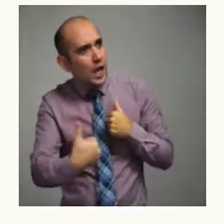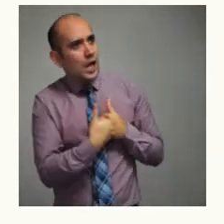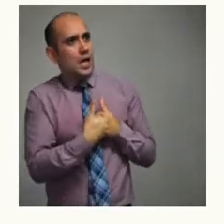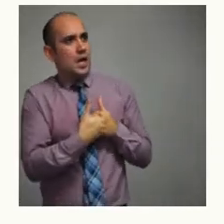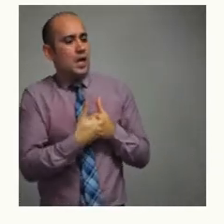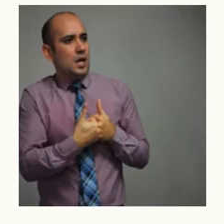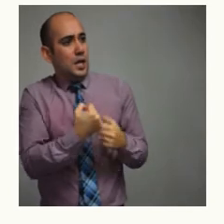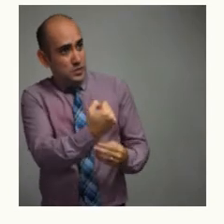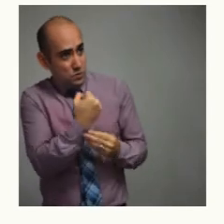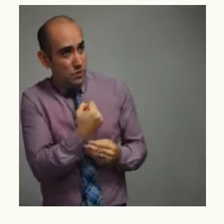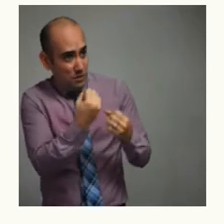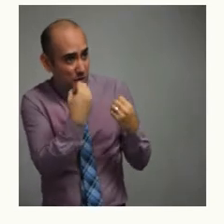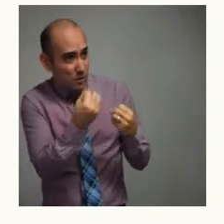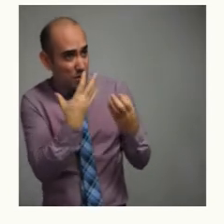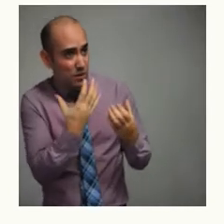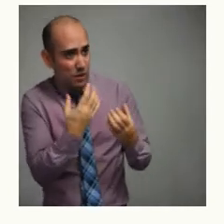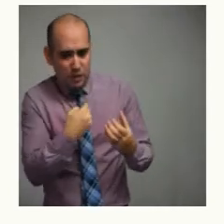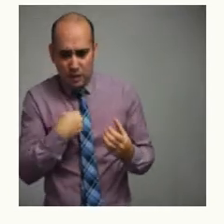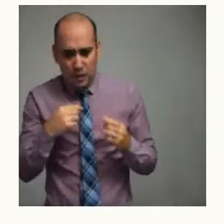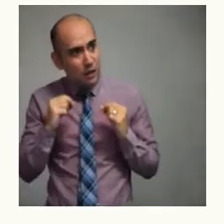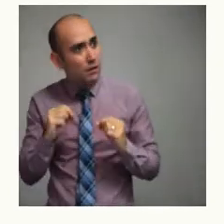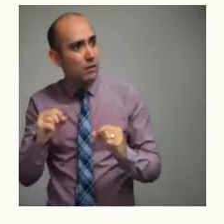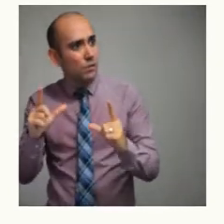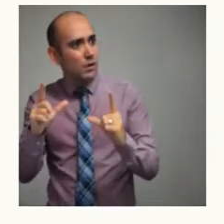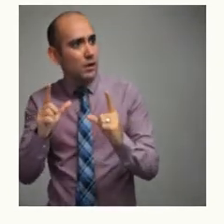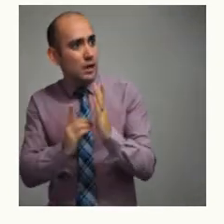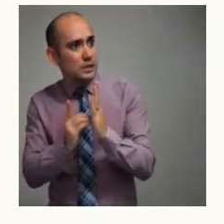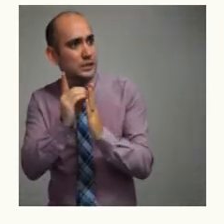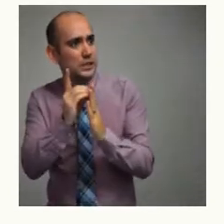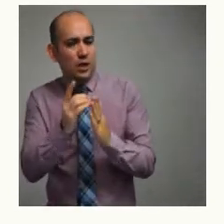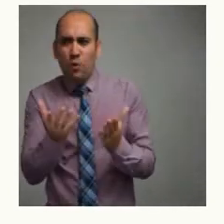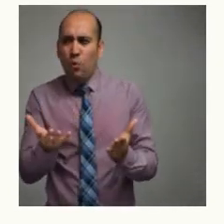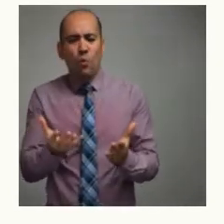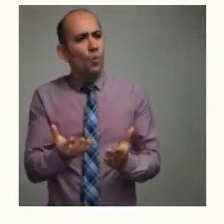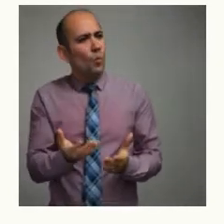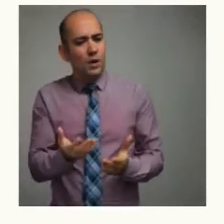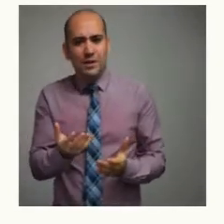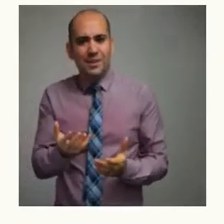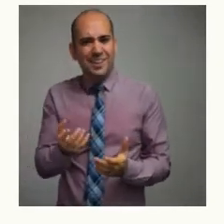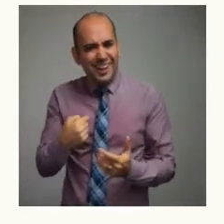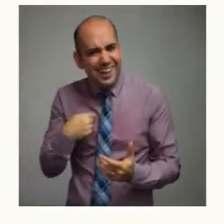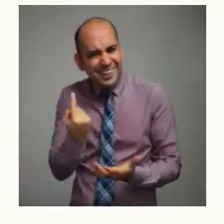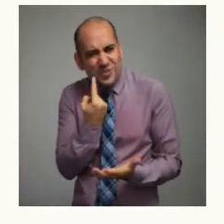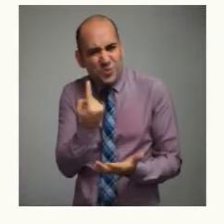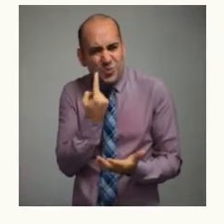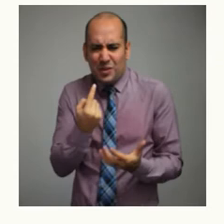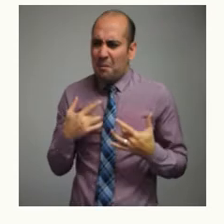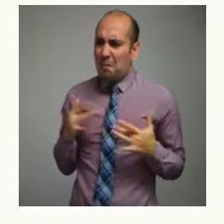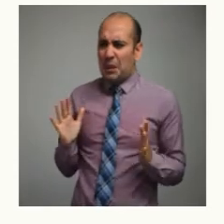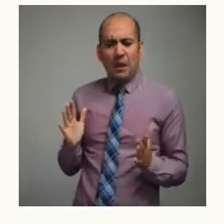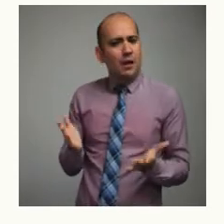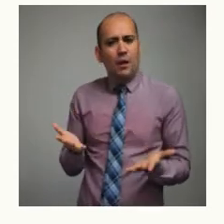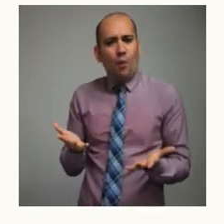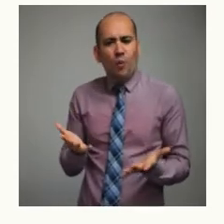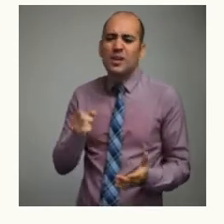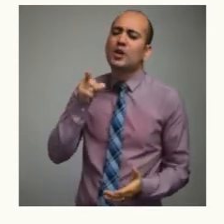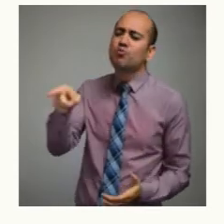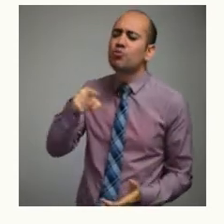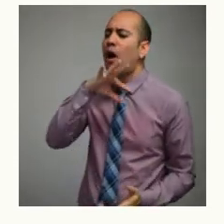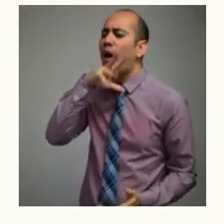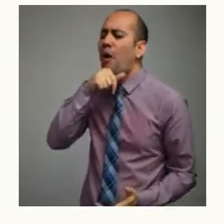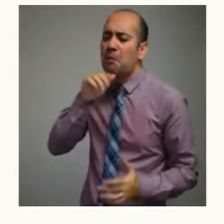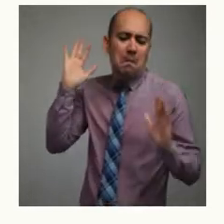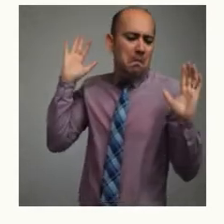dándole el apoyo para que sobresalgamos adelante. Nunca nos dejan solos, que porque somos adultos, bueno, ya nos vamos a desentender.